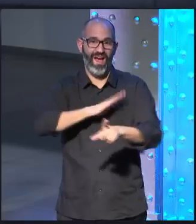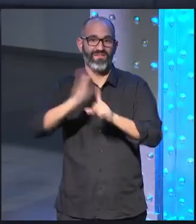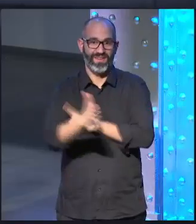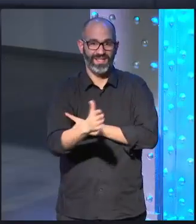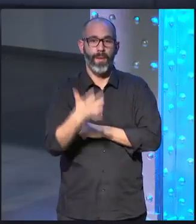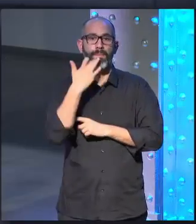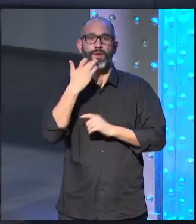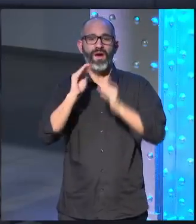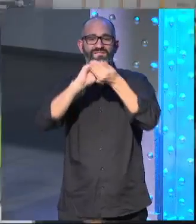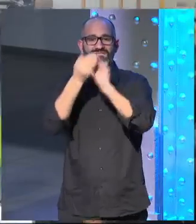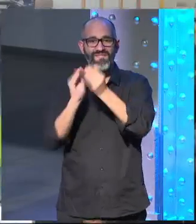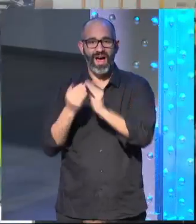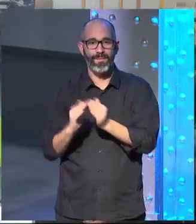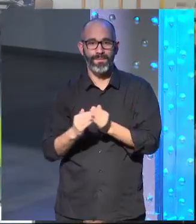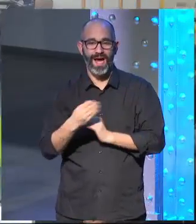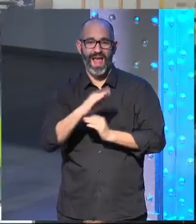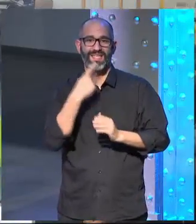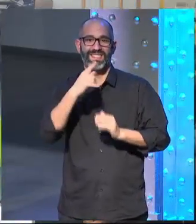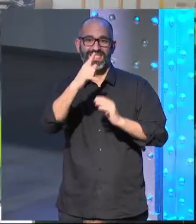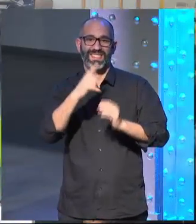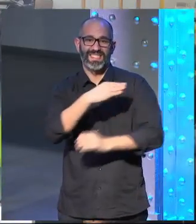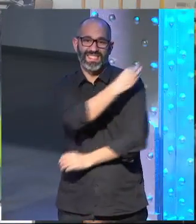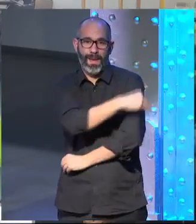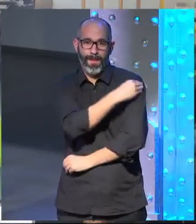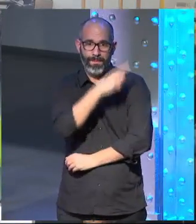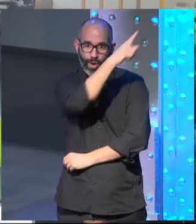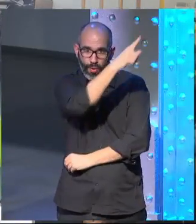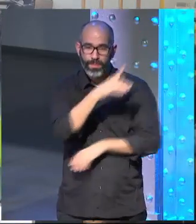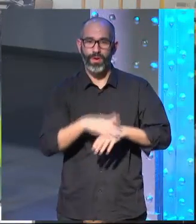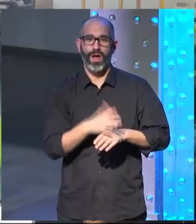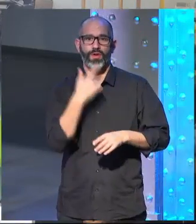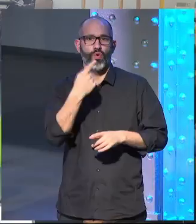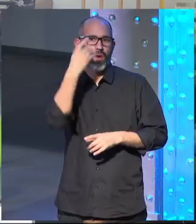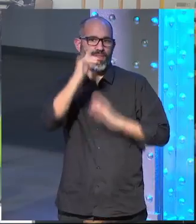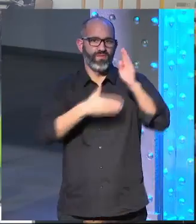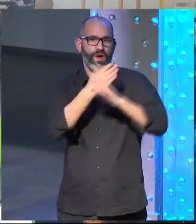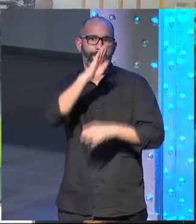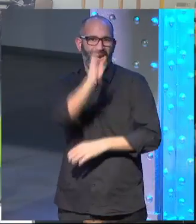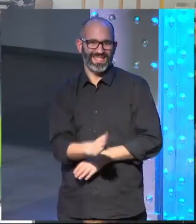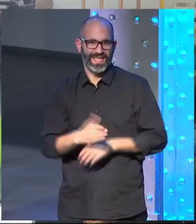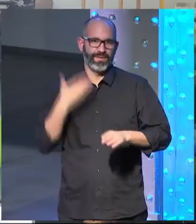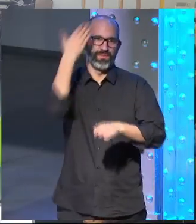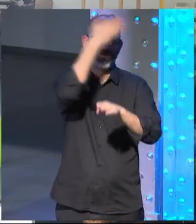favela de Sao Paulo tuve la suerte a finales de octubre de estar allí. Claro,